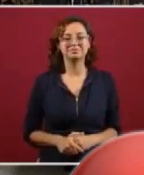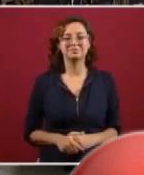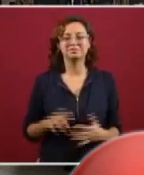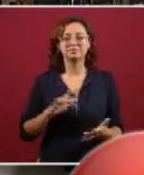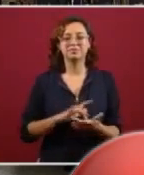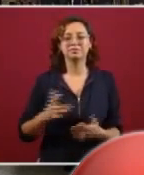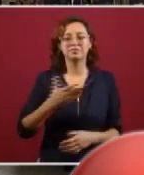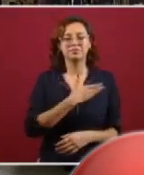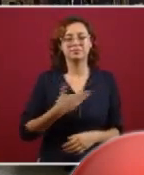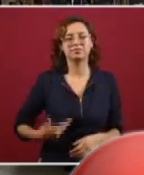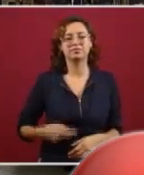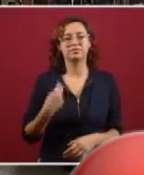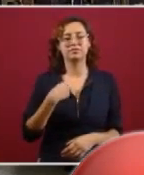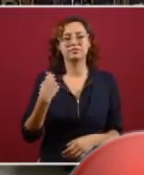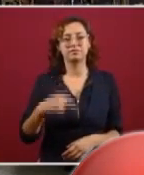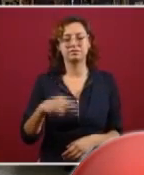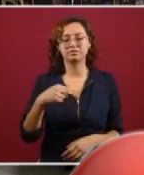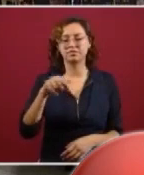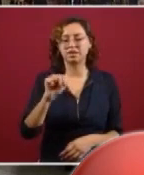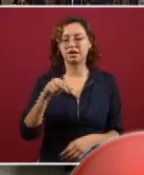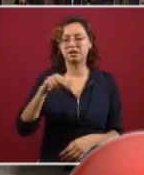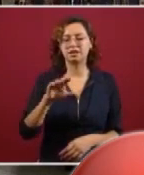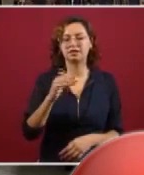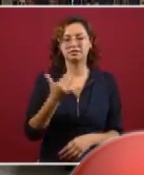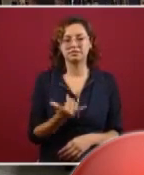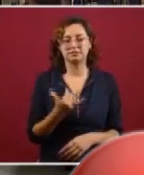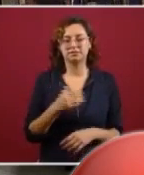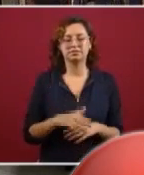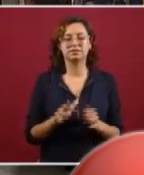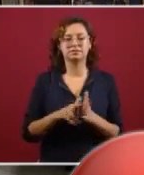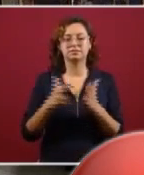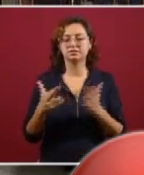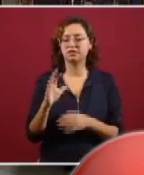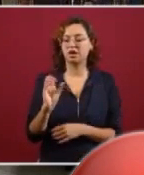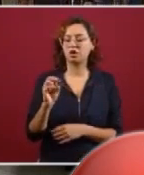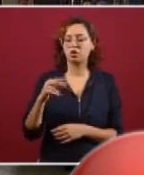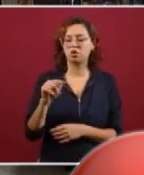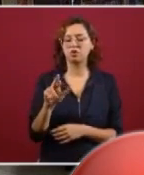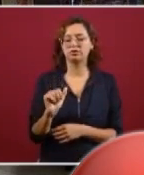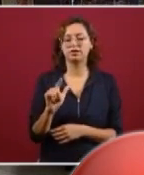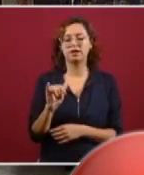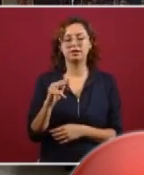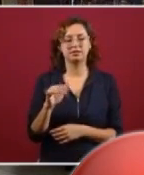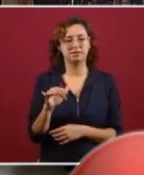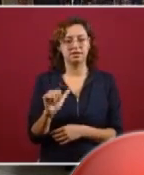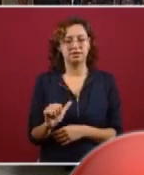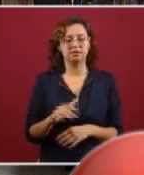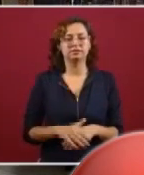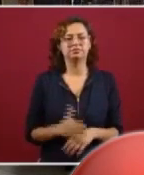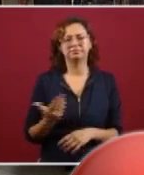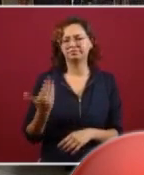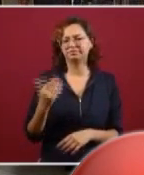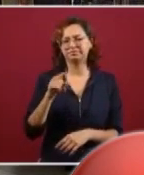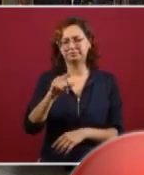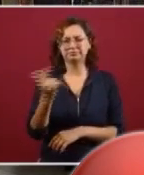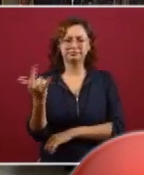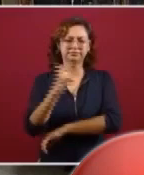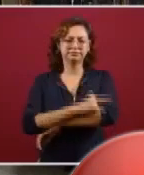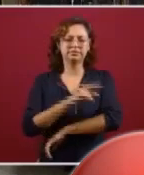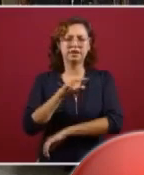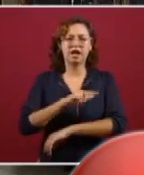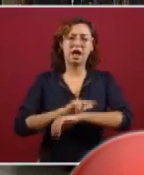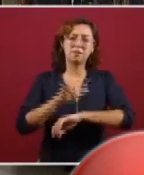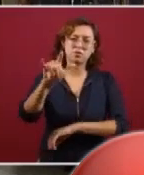Gracias, presidente. Nancy Flores, de la revista Contralínea. Hace unos días usted comentó que en el avión presidencial se hacían